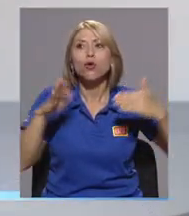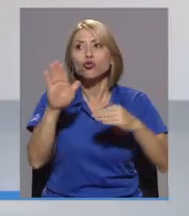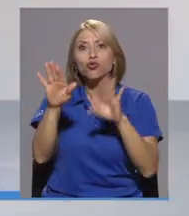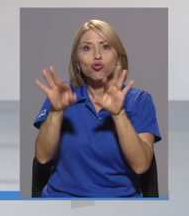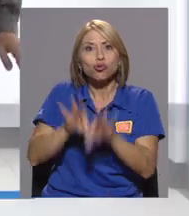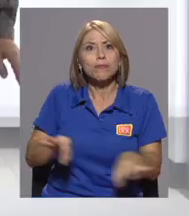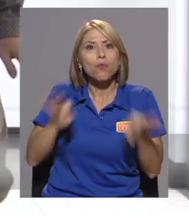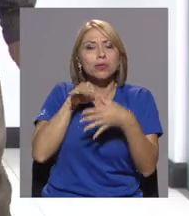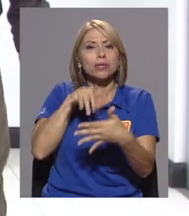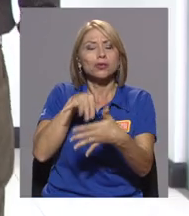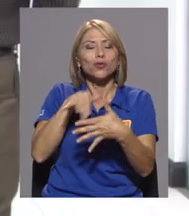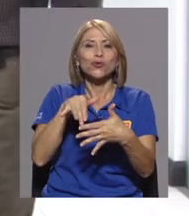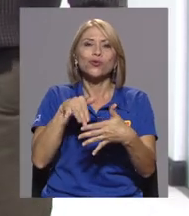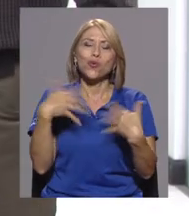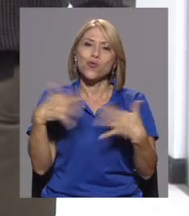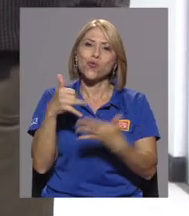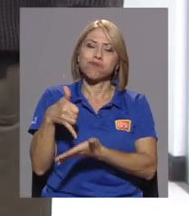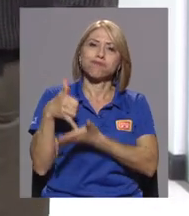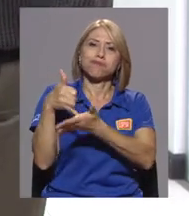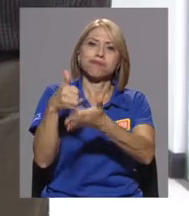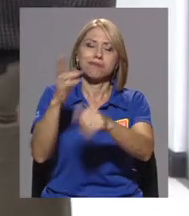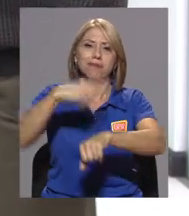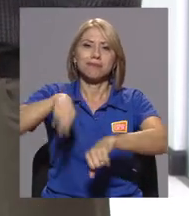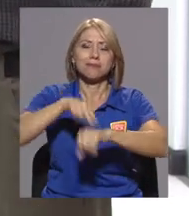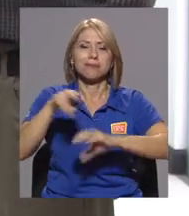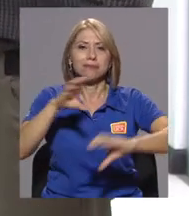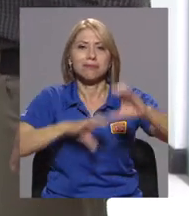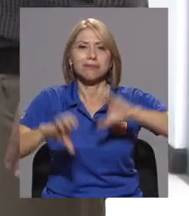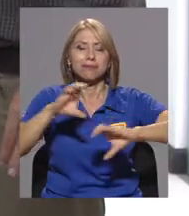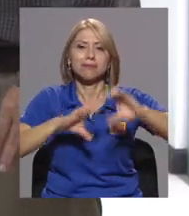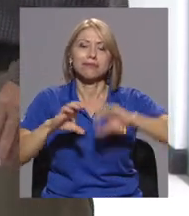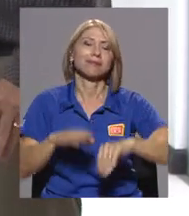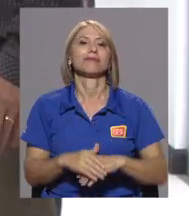destacados estudios le llevaron a obtener el Premio Nacional de Ciencia.